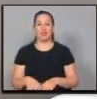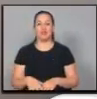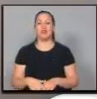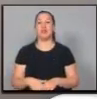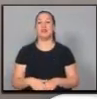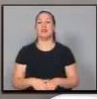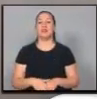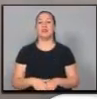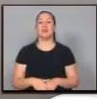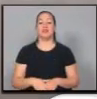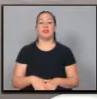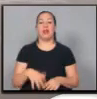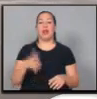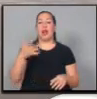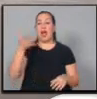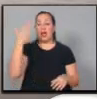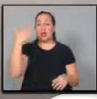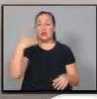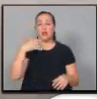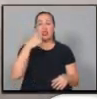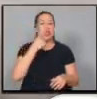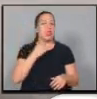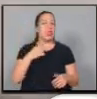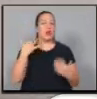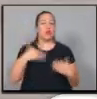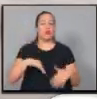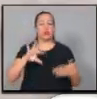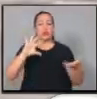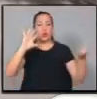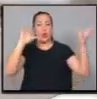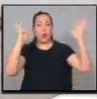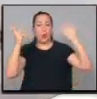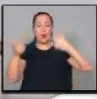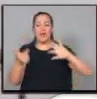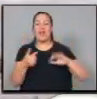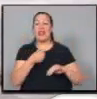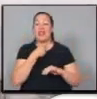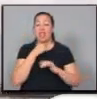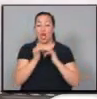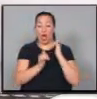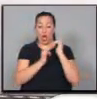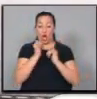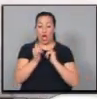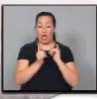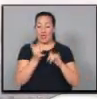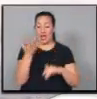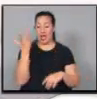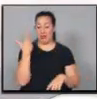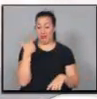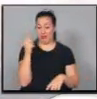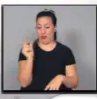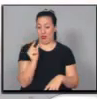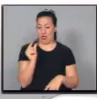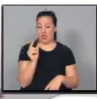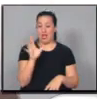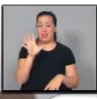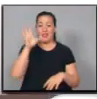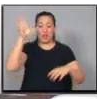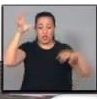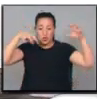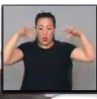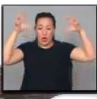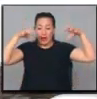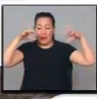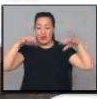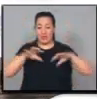días que está con el cielo absolutamente encapotado. Es más, quiero contarles que hace unos segundos hasta cayeron unas gotitas. Pero